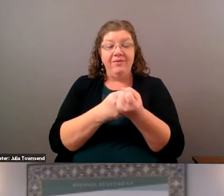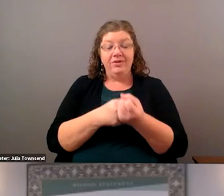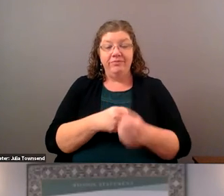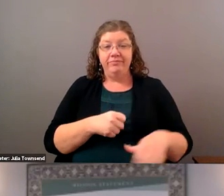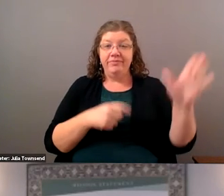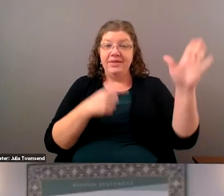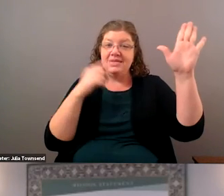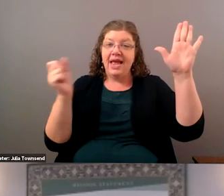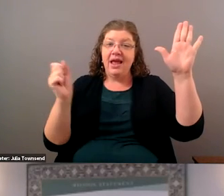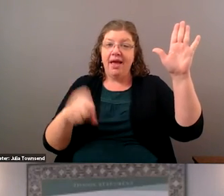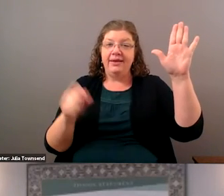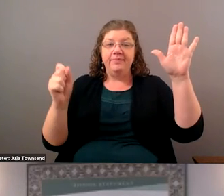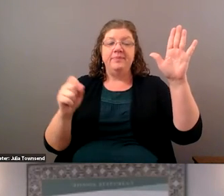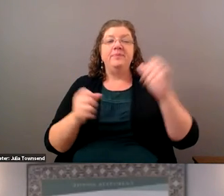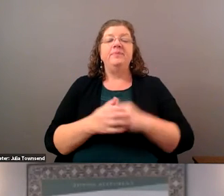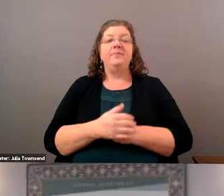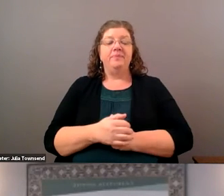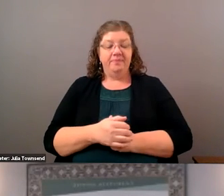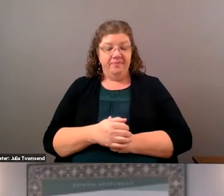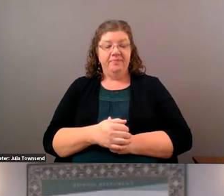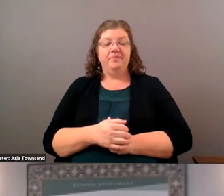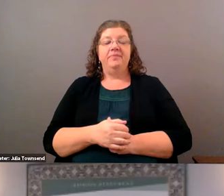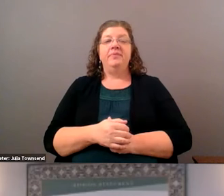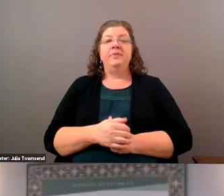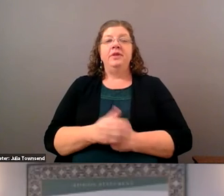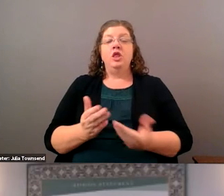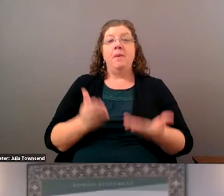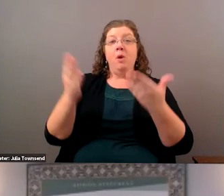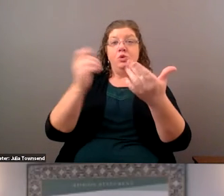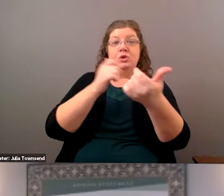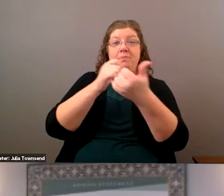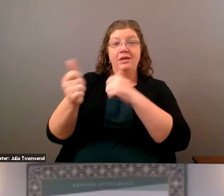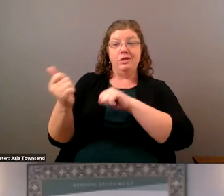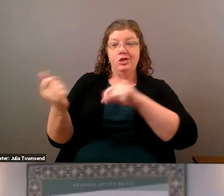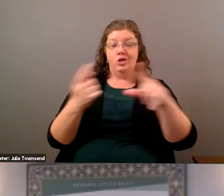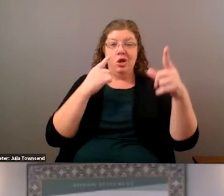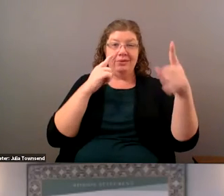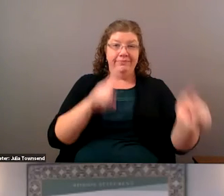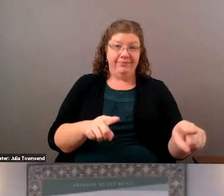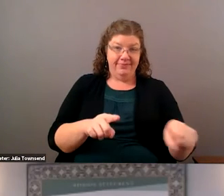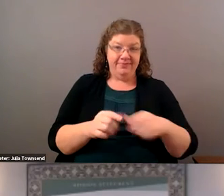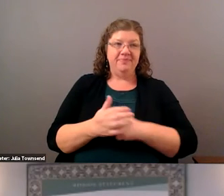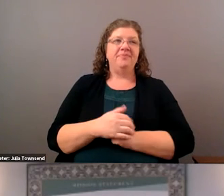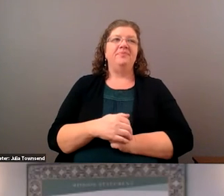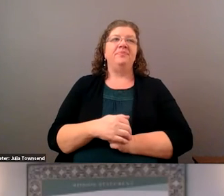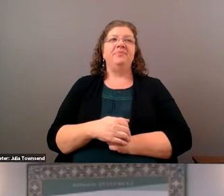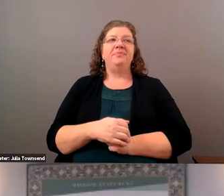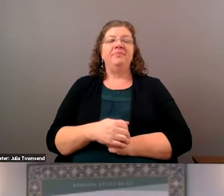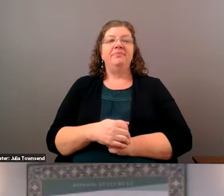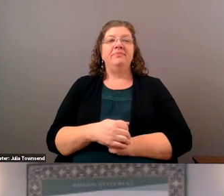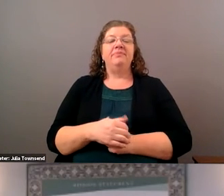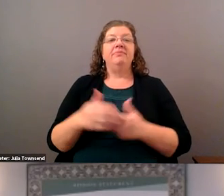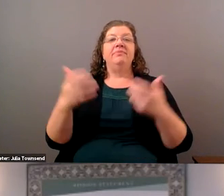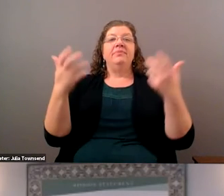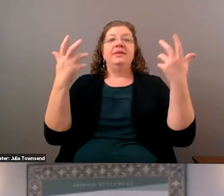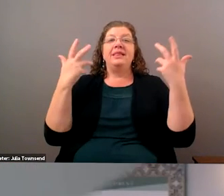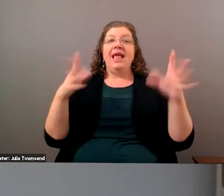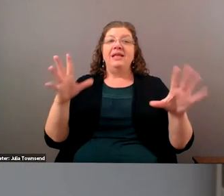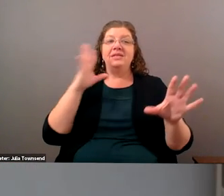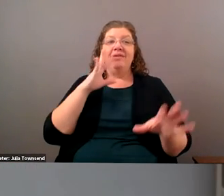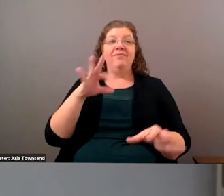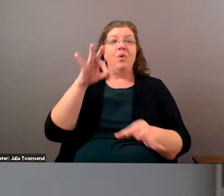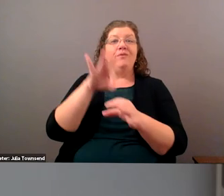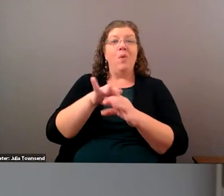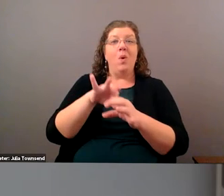yo. Se aprueba la moción por unanimidad. Y esto son todos los votos para esta